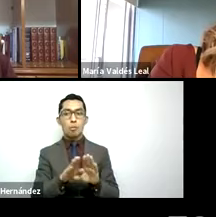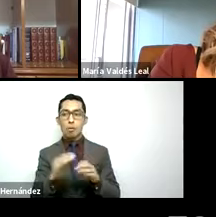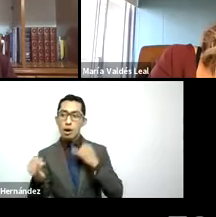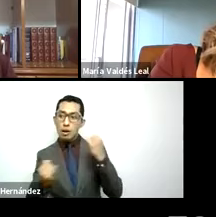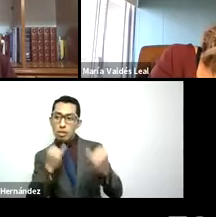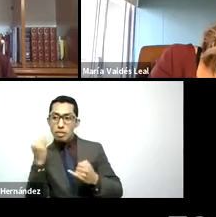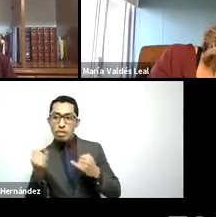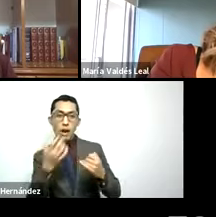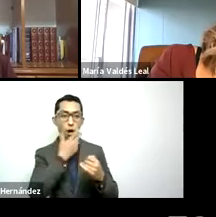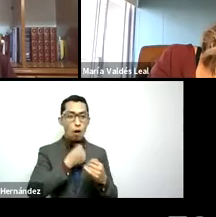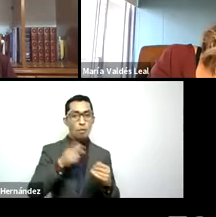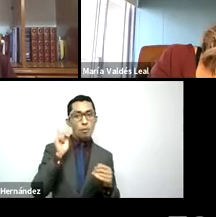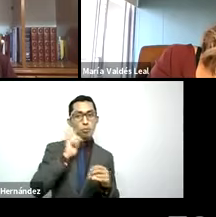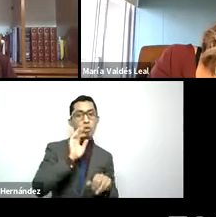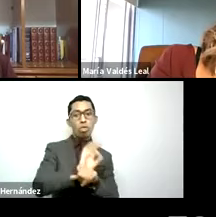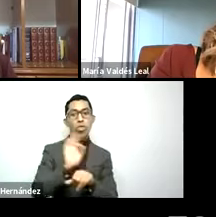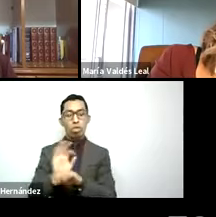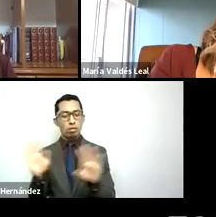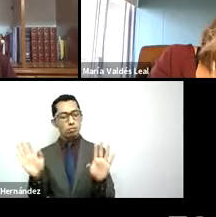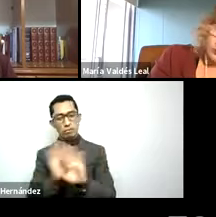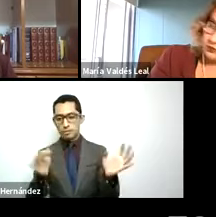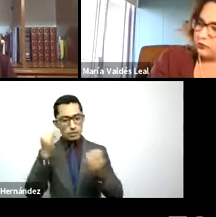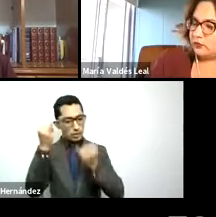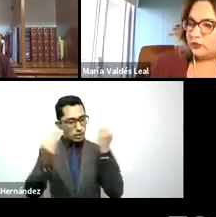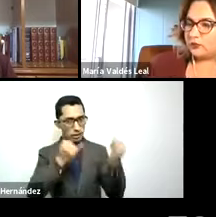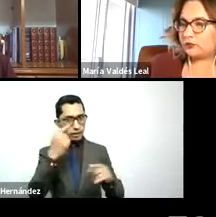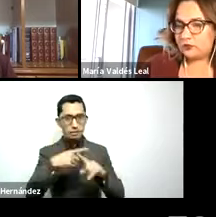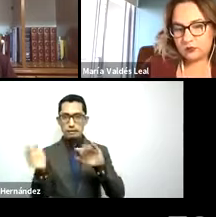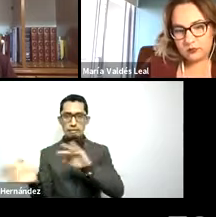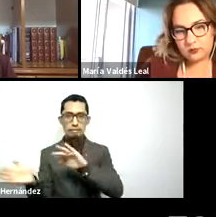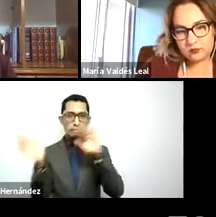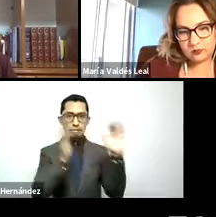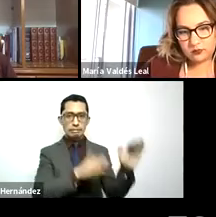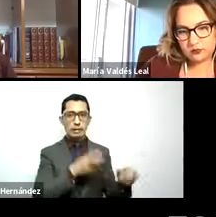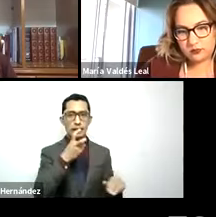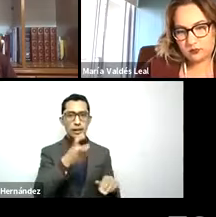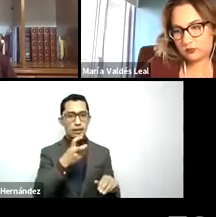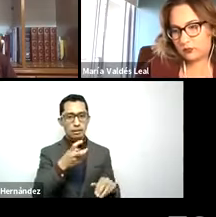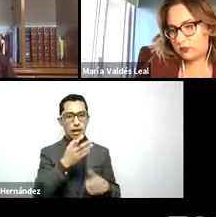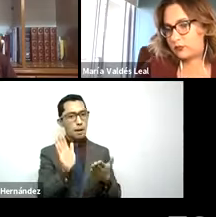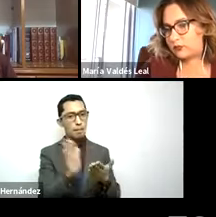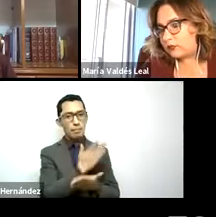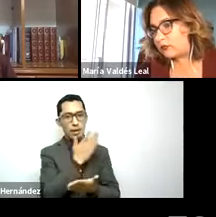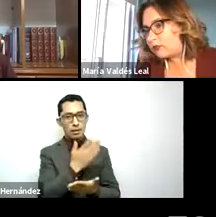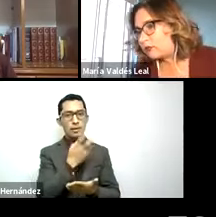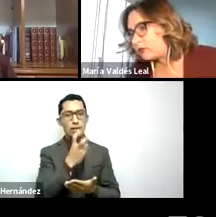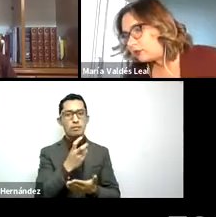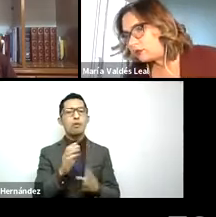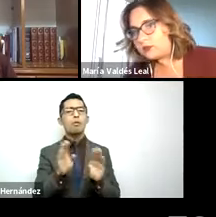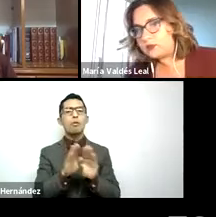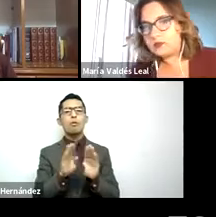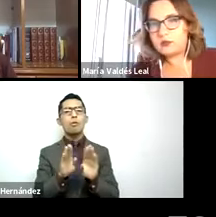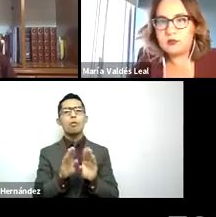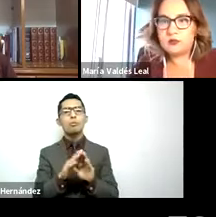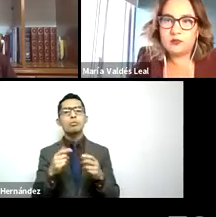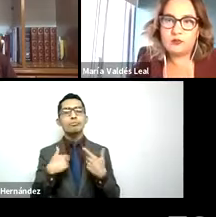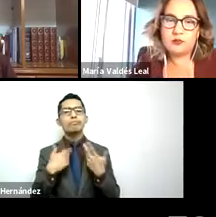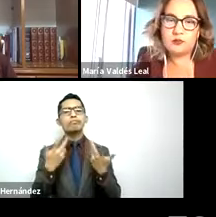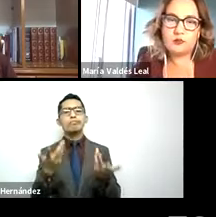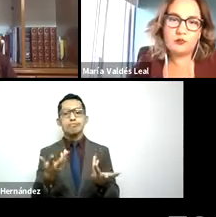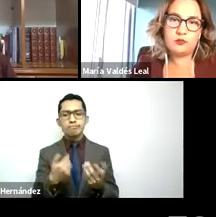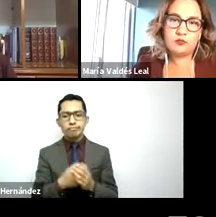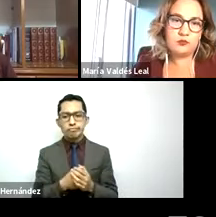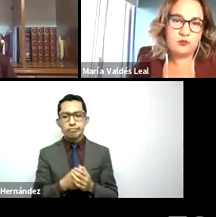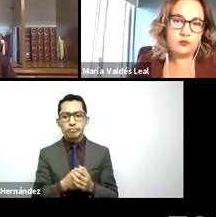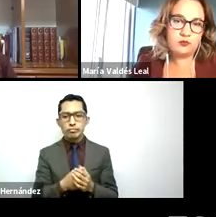sin atender a estereotipos o a roles de género. Y ojo, tengo que hacerlo de modo tal que lo